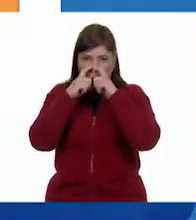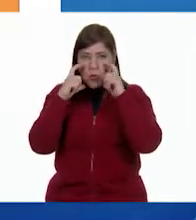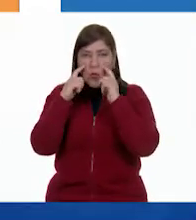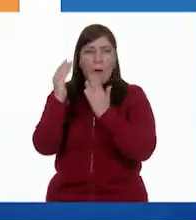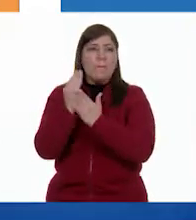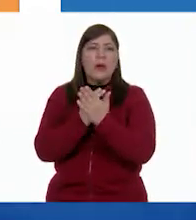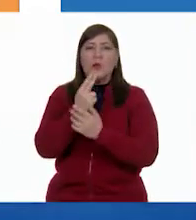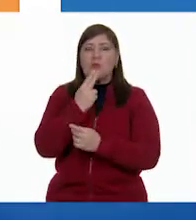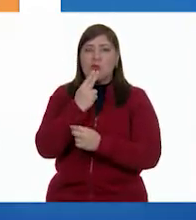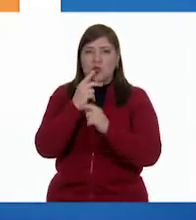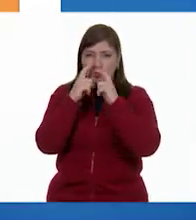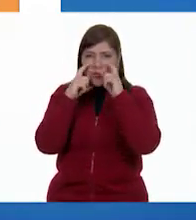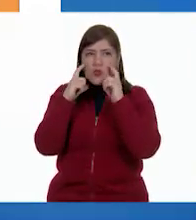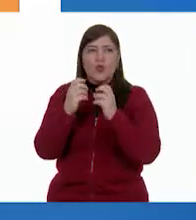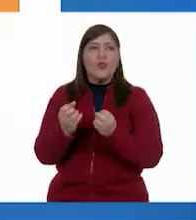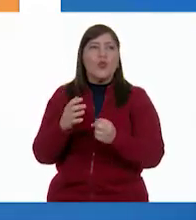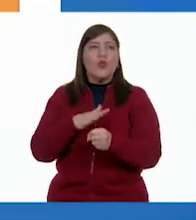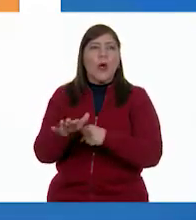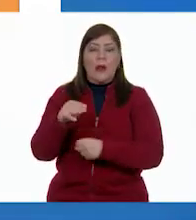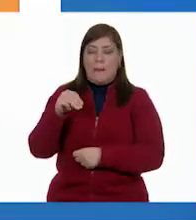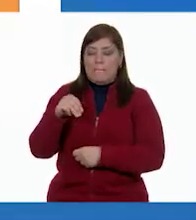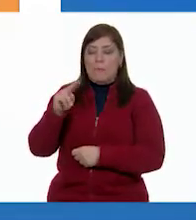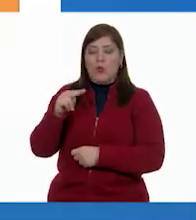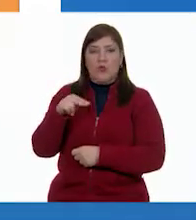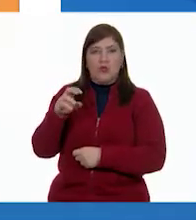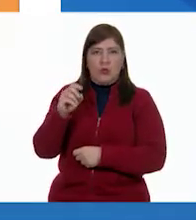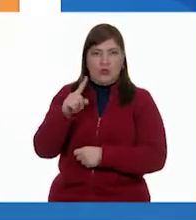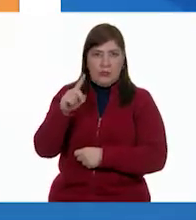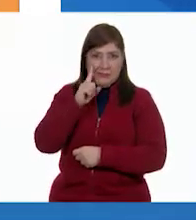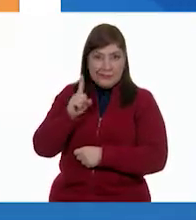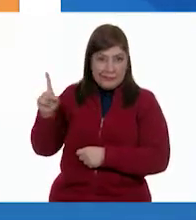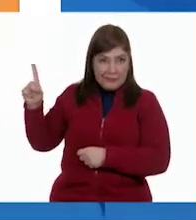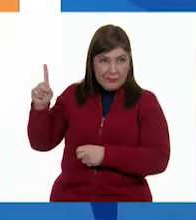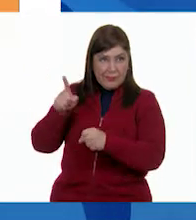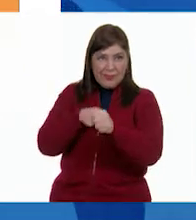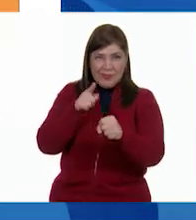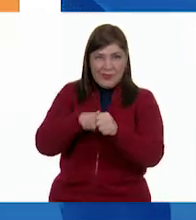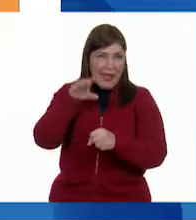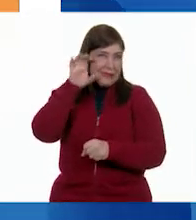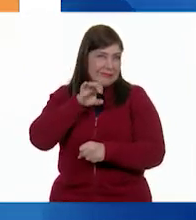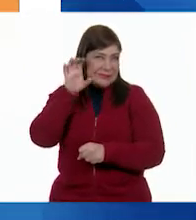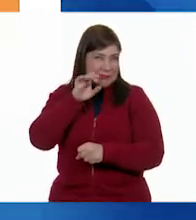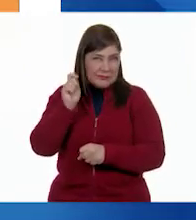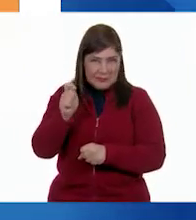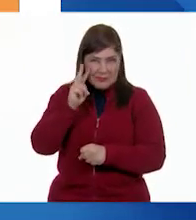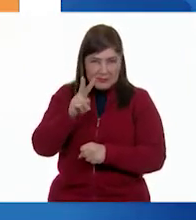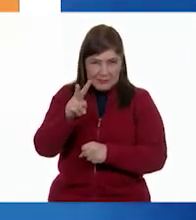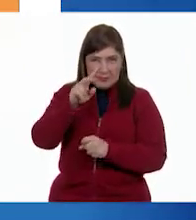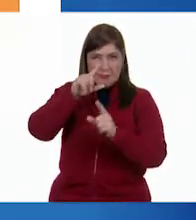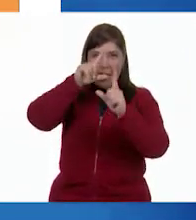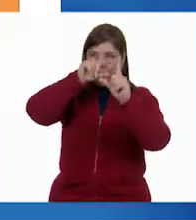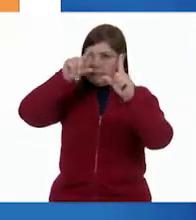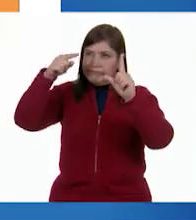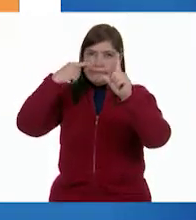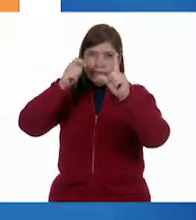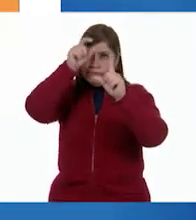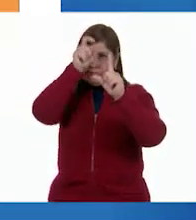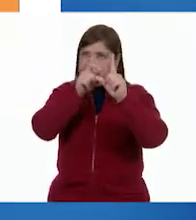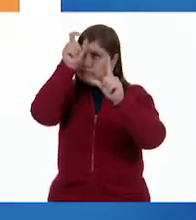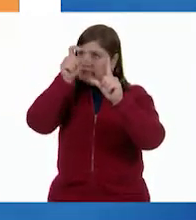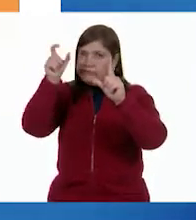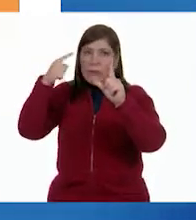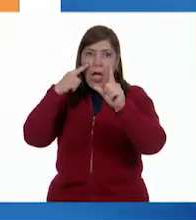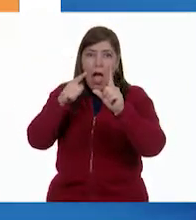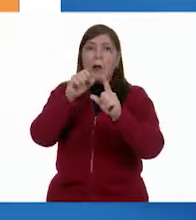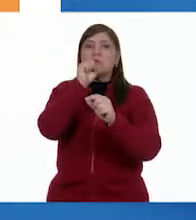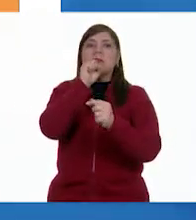menos personas el cubrebocas. La familia Muñoz. Muy bien. ¿Ya vieron cómo la gráfica de barras nos ayuda bastante a obtener información?